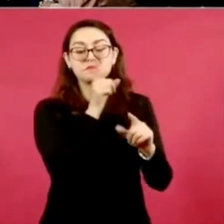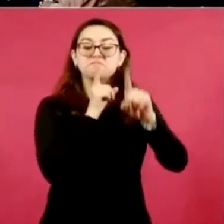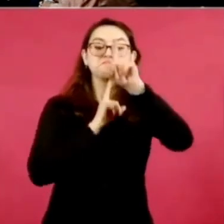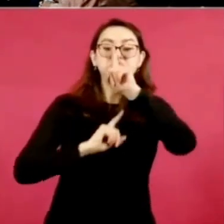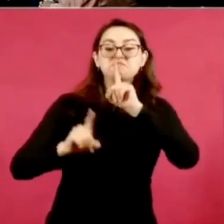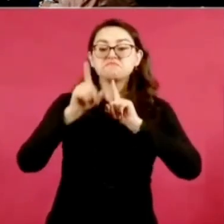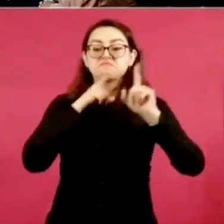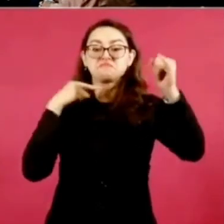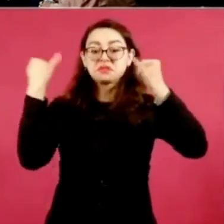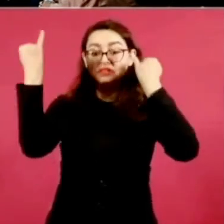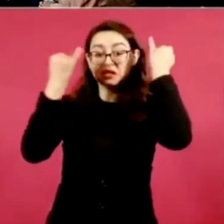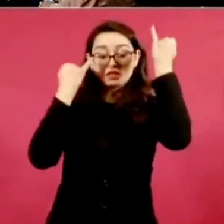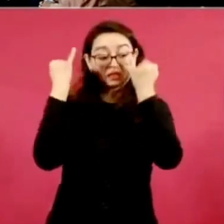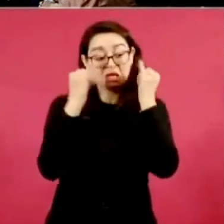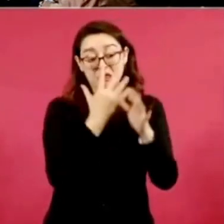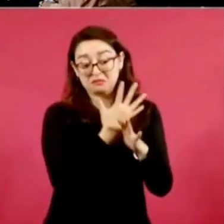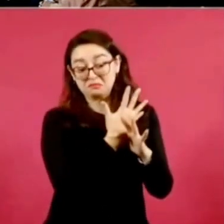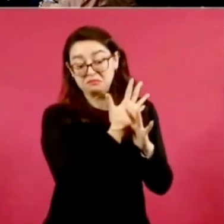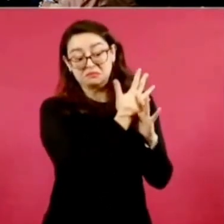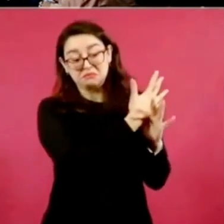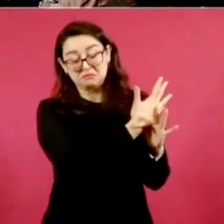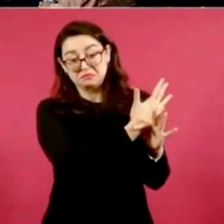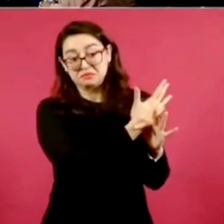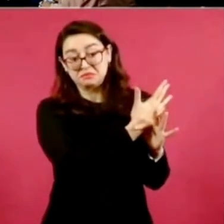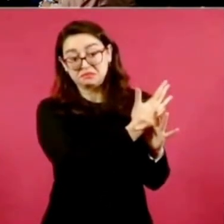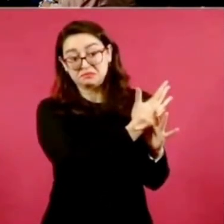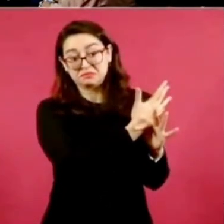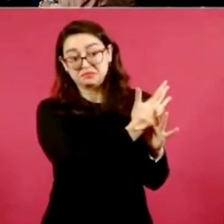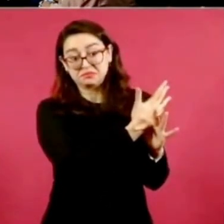calumniadores y mercenarios,